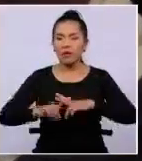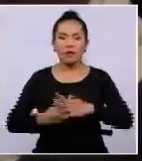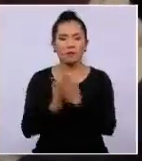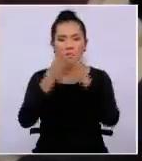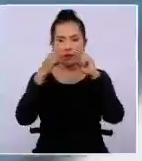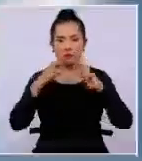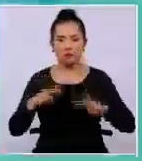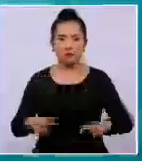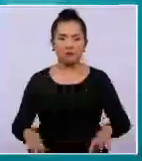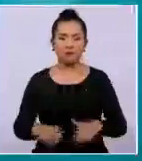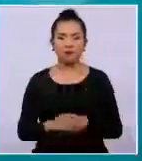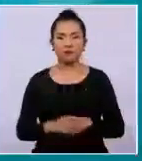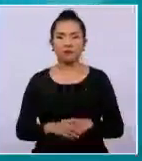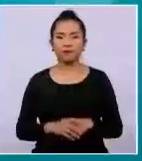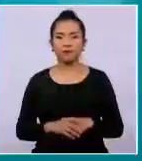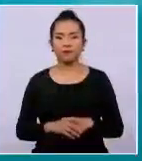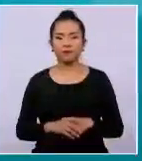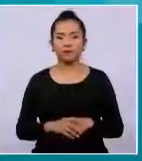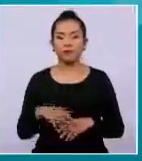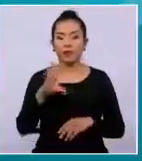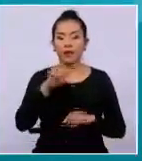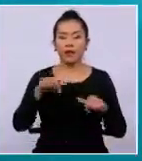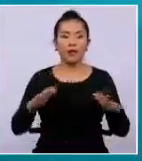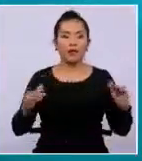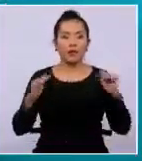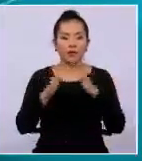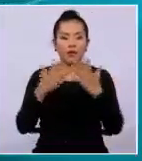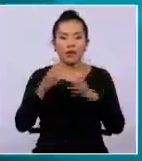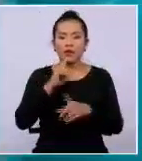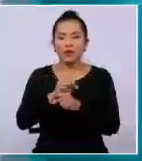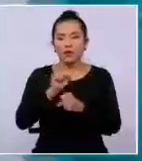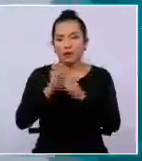Y en La Paz, trabajadores en salud anuncian un paro.